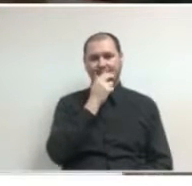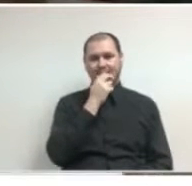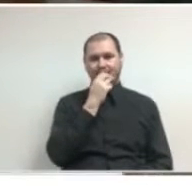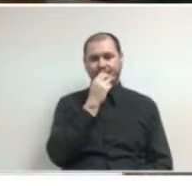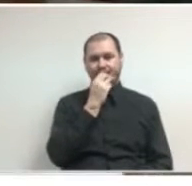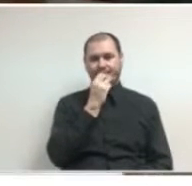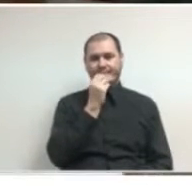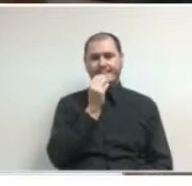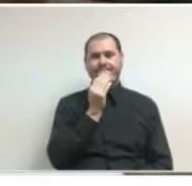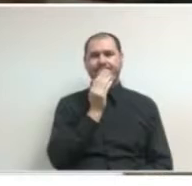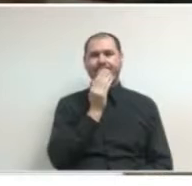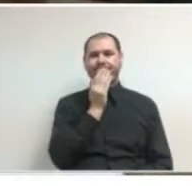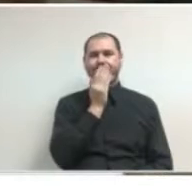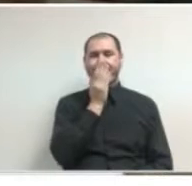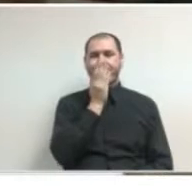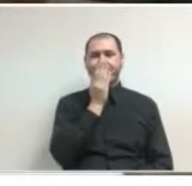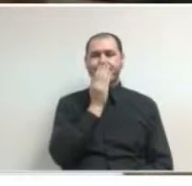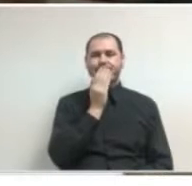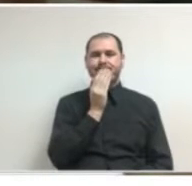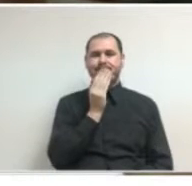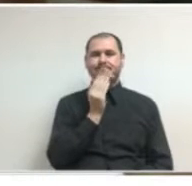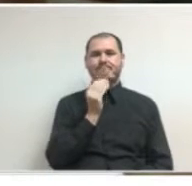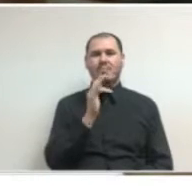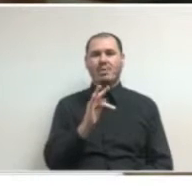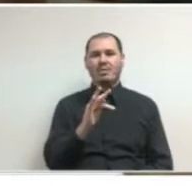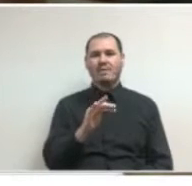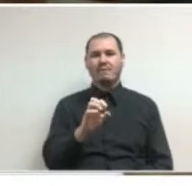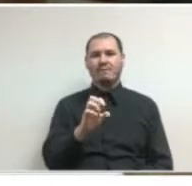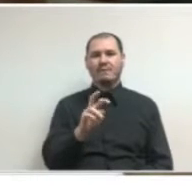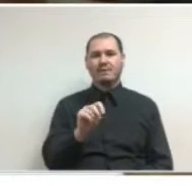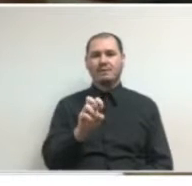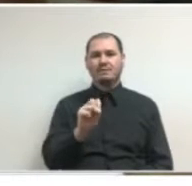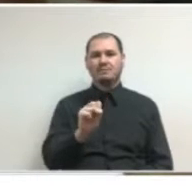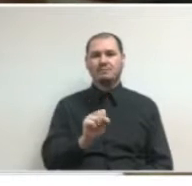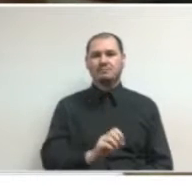Se llamó Congreso Nacional, doctor Fretes de Pamba Ere.